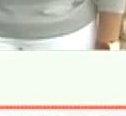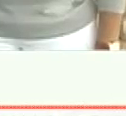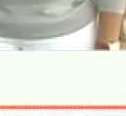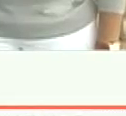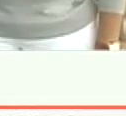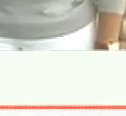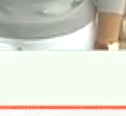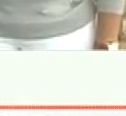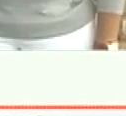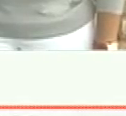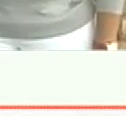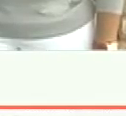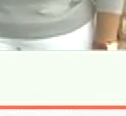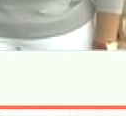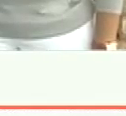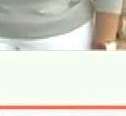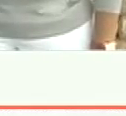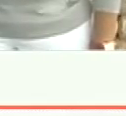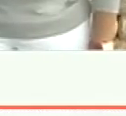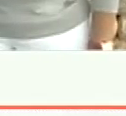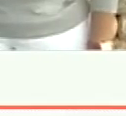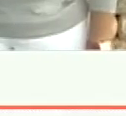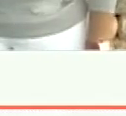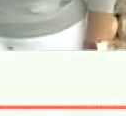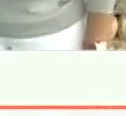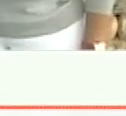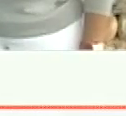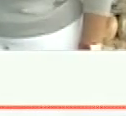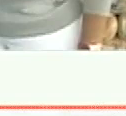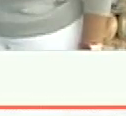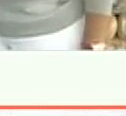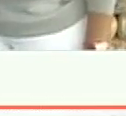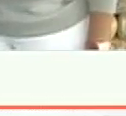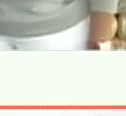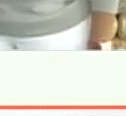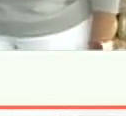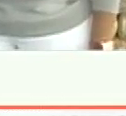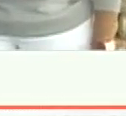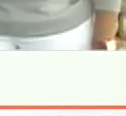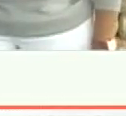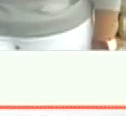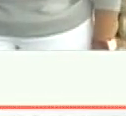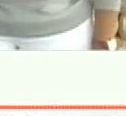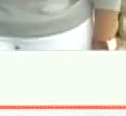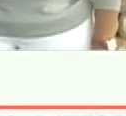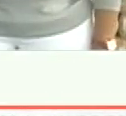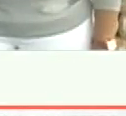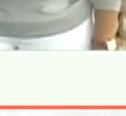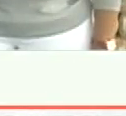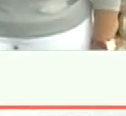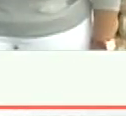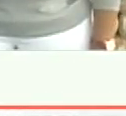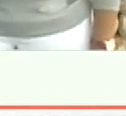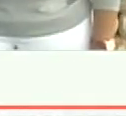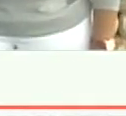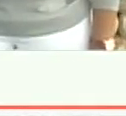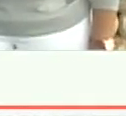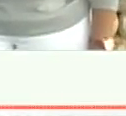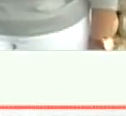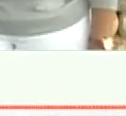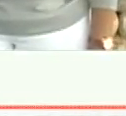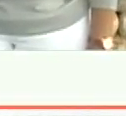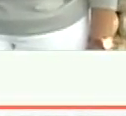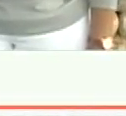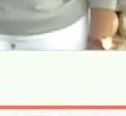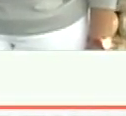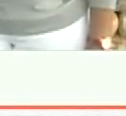del pueblo conjuntamente con sus trabajadores. Aquí podemos observar la calidad de empresa, podemos decir que produce más de una